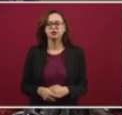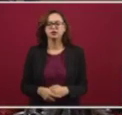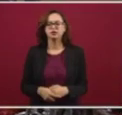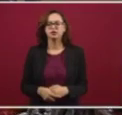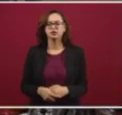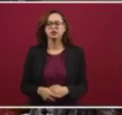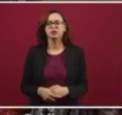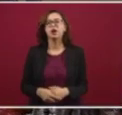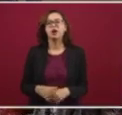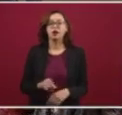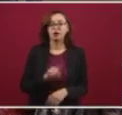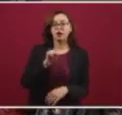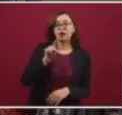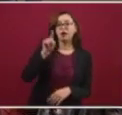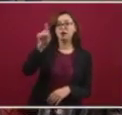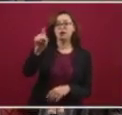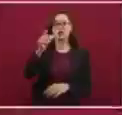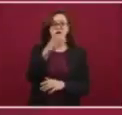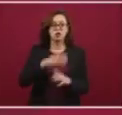habitación, en donde